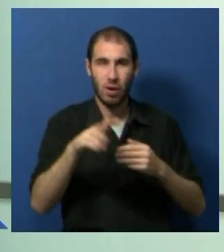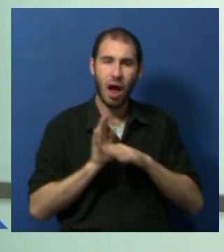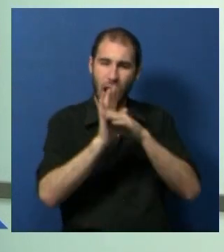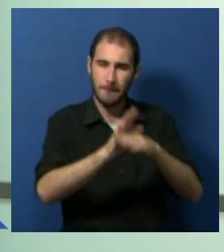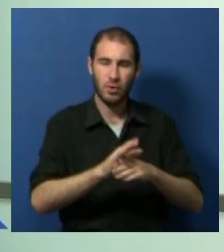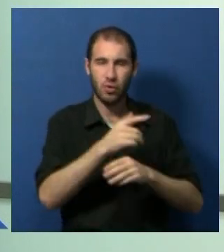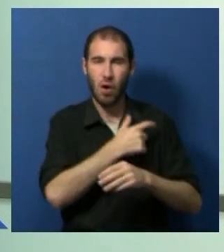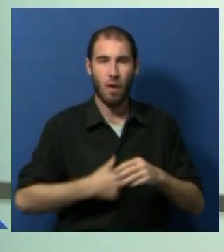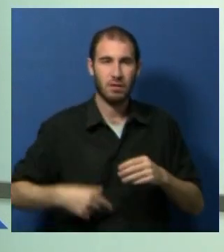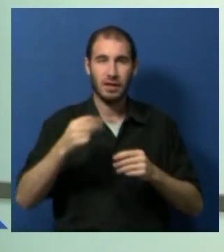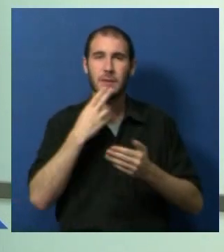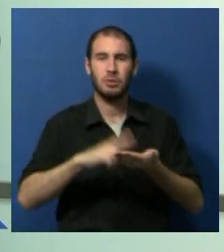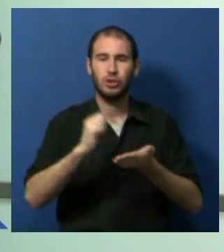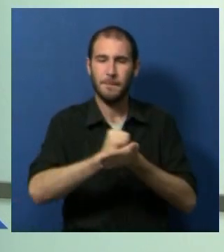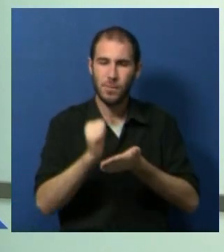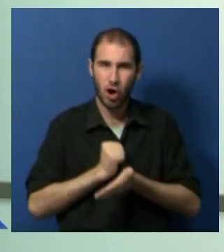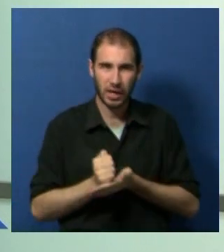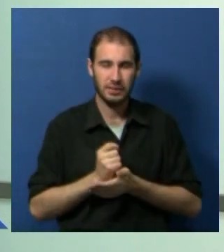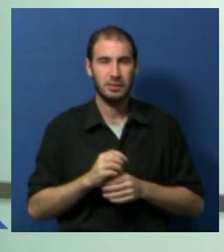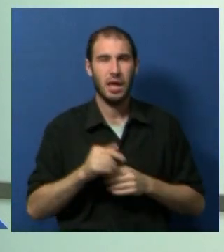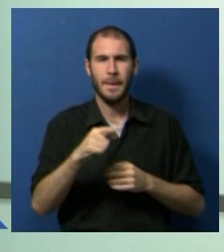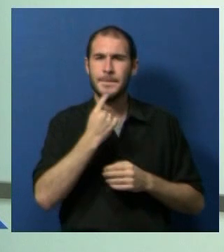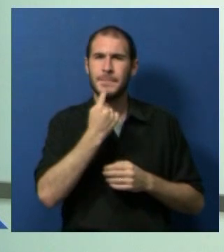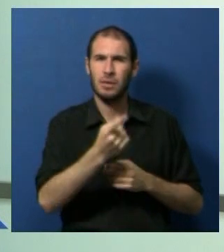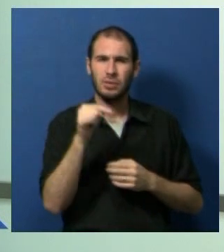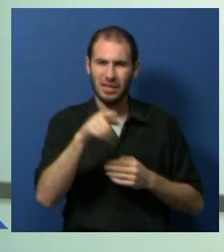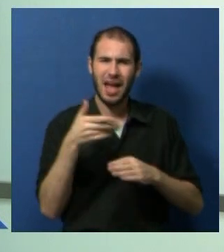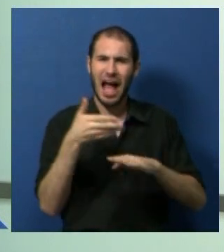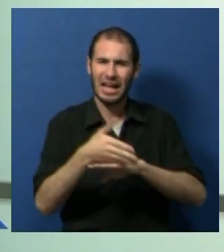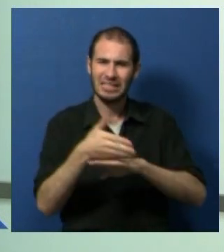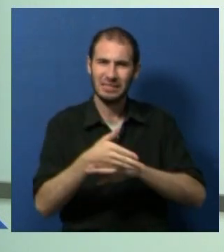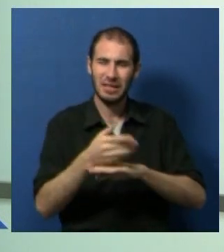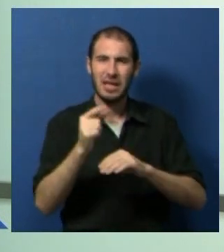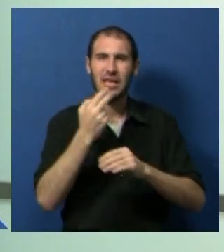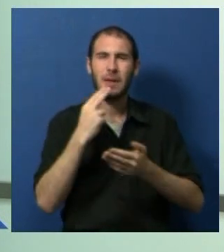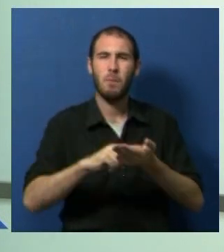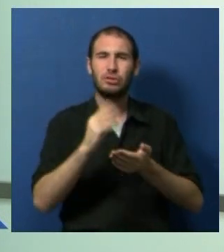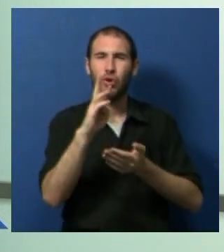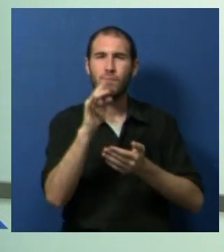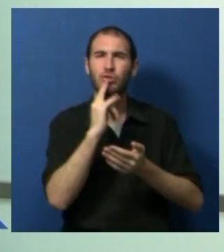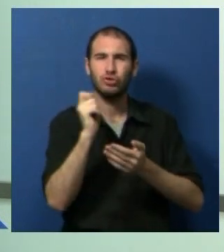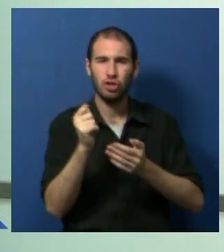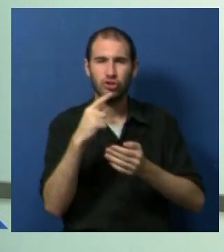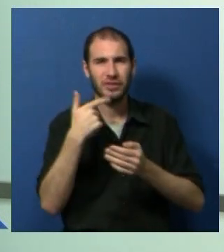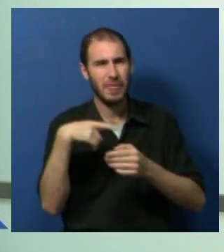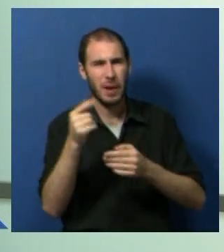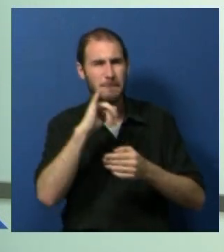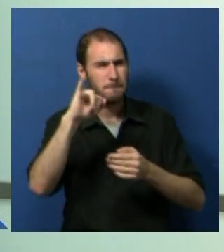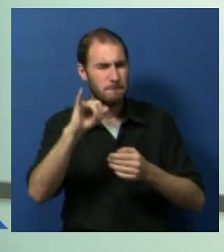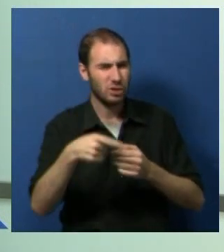al gobierno en la reducción de impuestos. De aquí viene mi pregunta, ¿esto es accesible en la baja de ingresos brutos para que luego se traslade a las